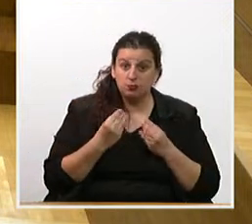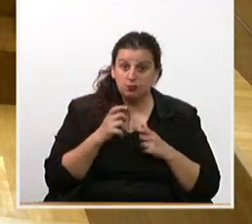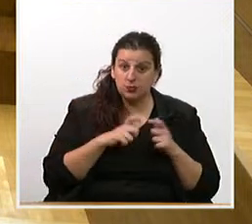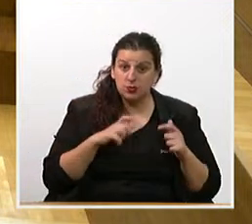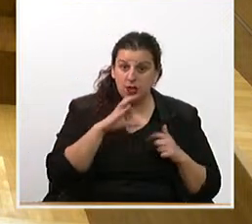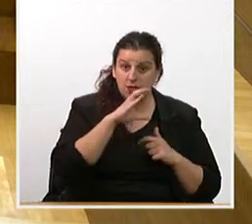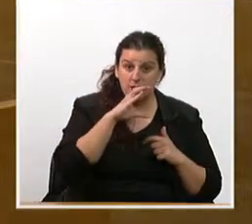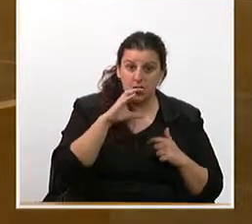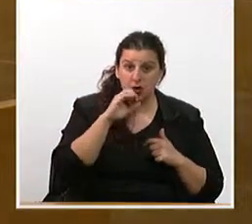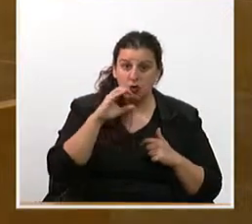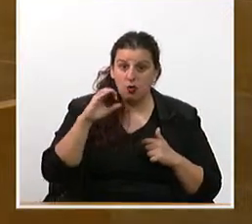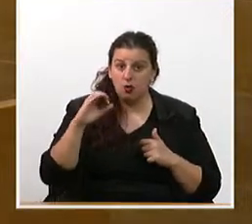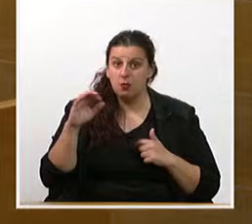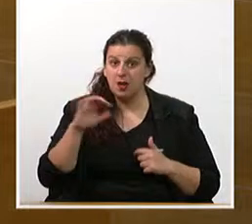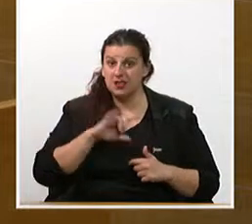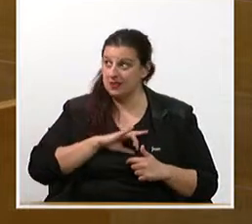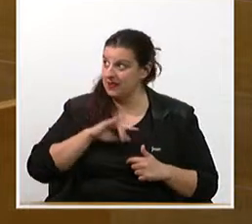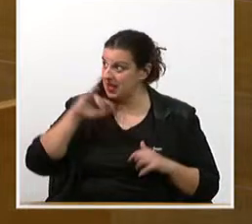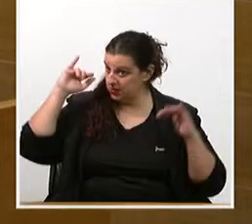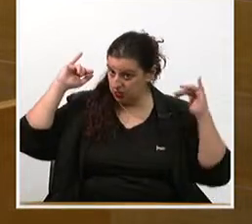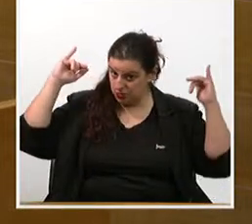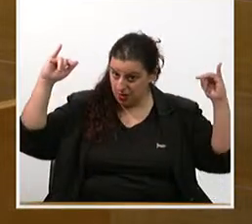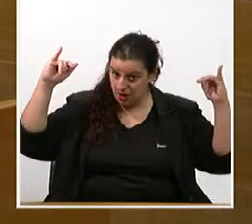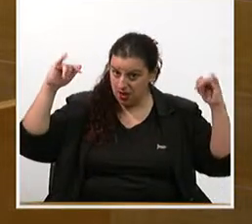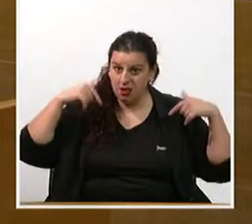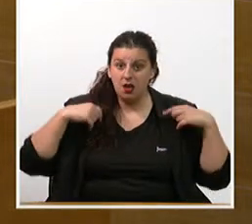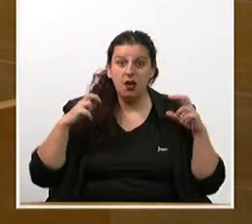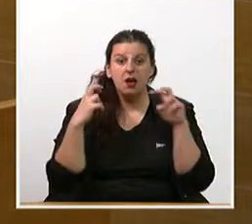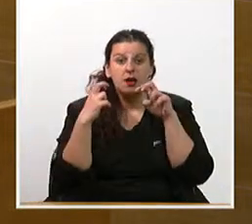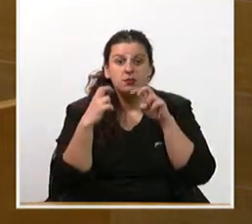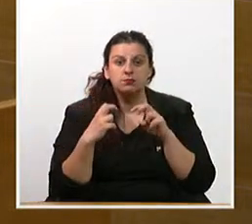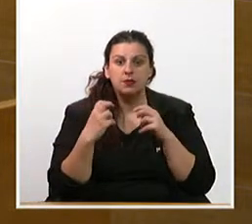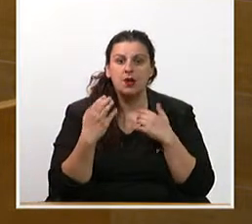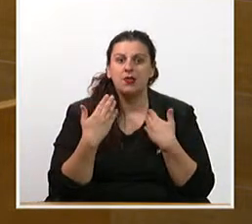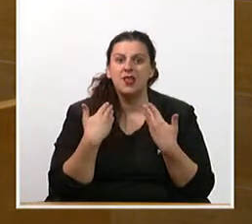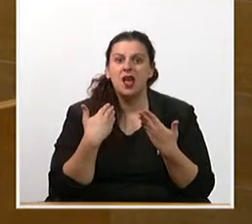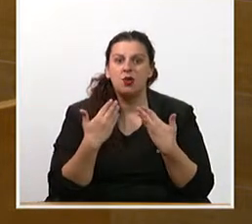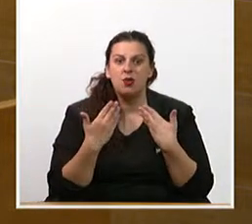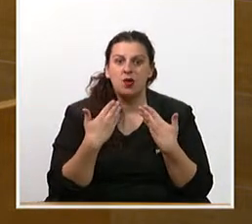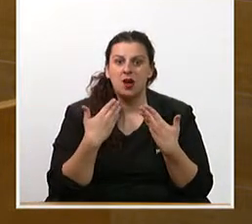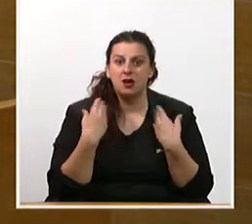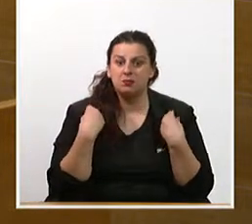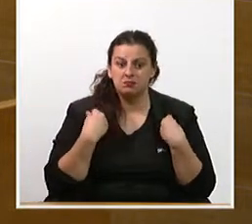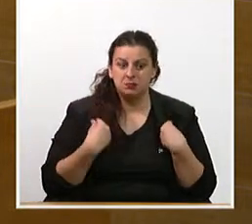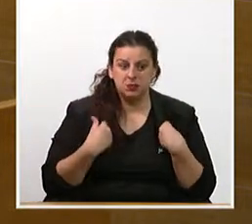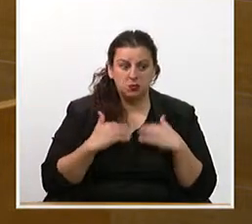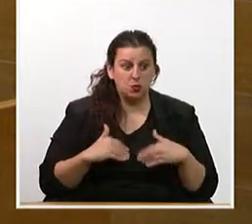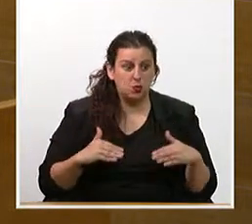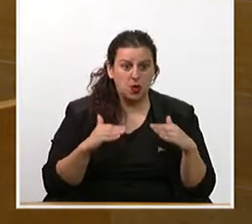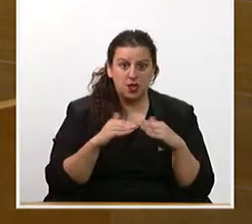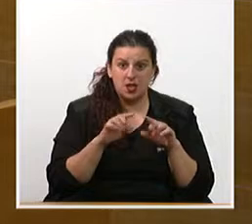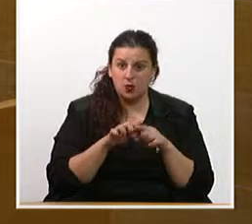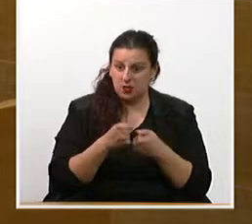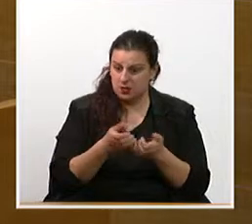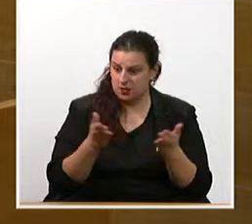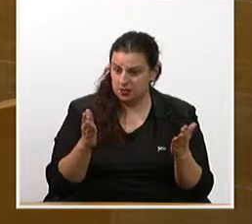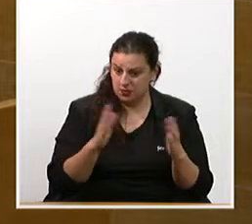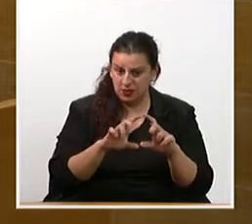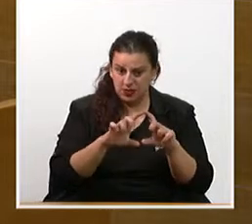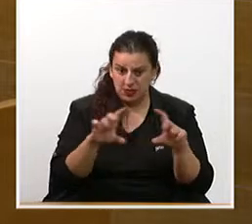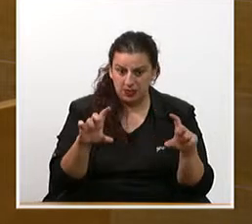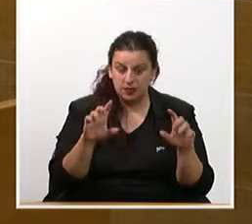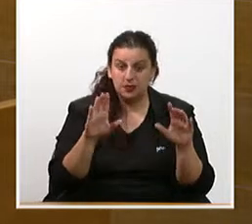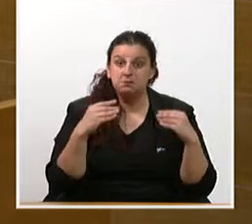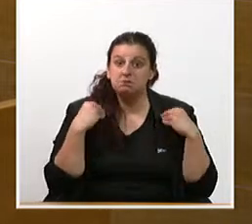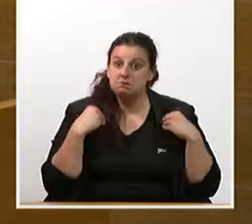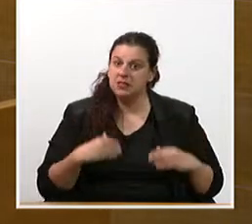los sindicatos que están hoy acompañándonos nos hemos sentado a dialogar a dialogar en el mismo mismo plano de igualdad que con el resto de las entidades Eso sí en el